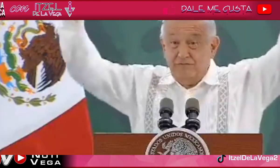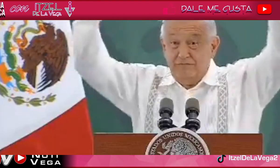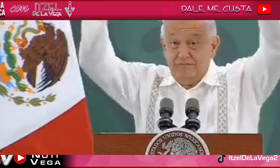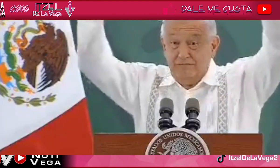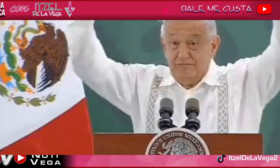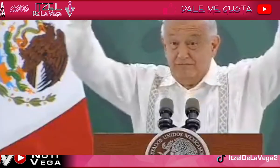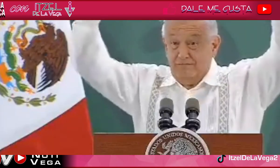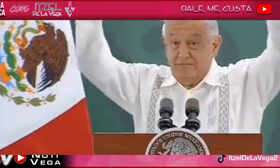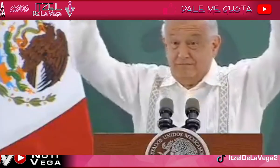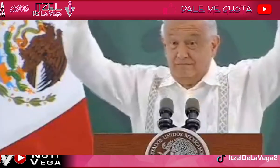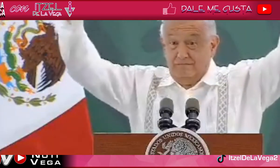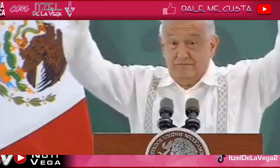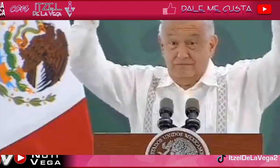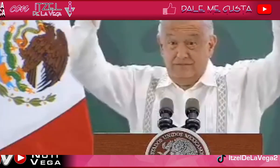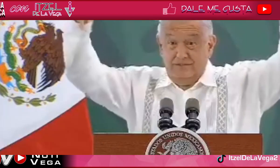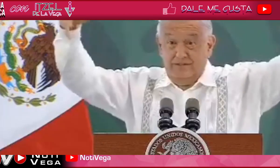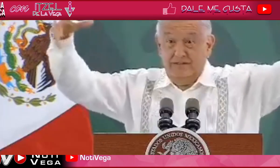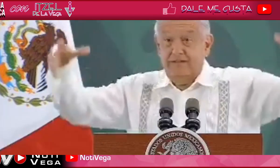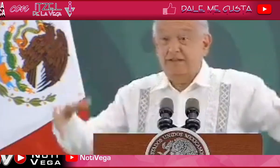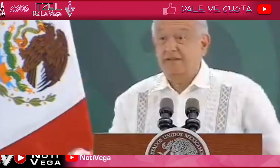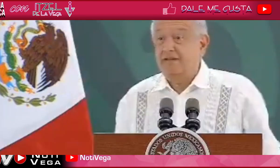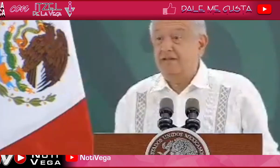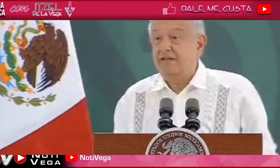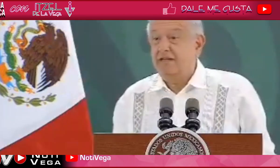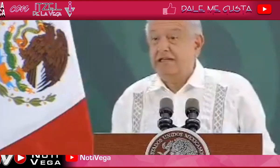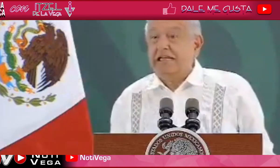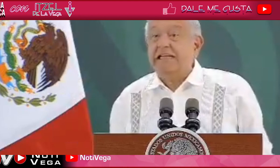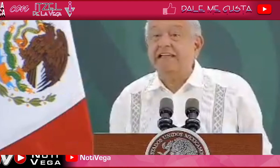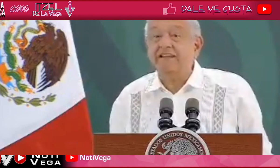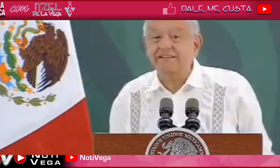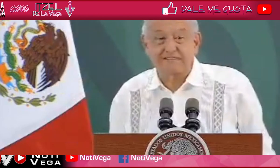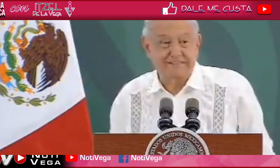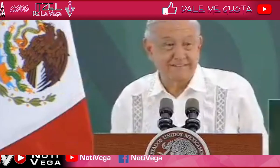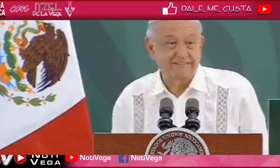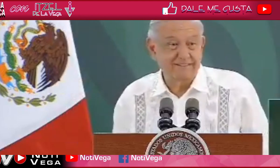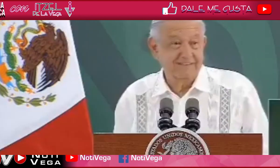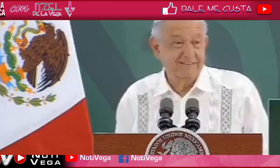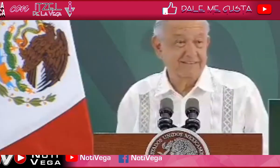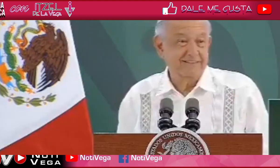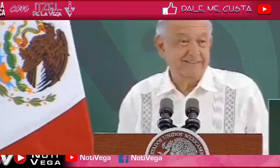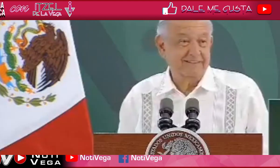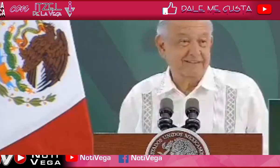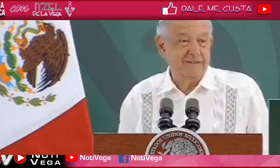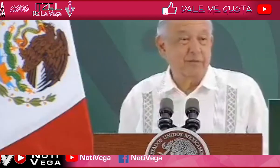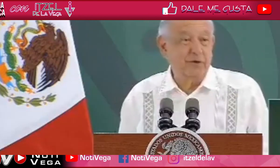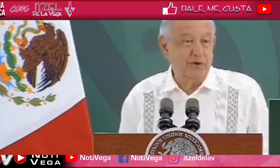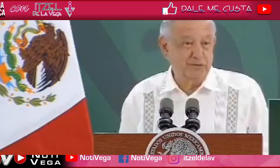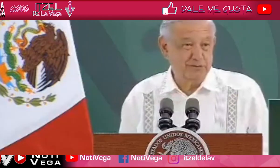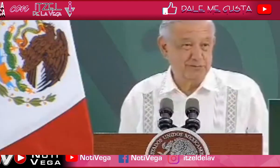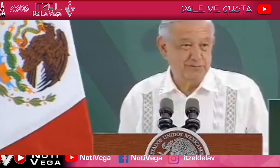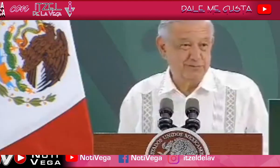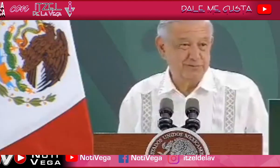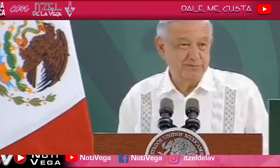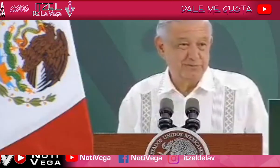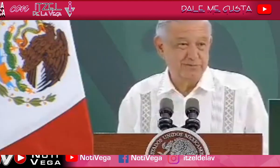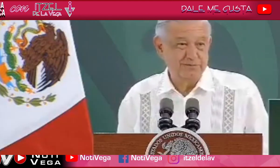líderes de opinión.